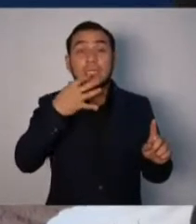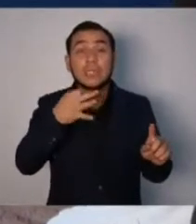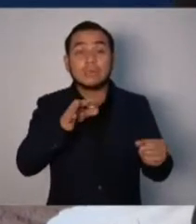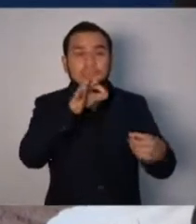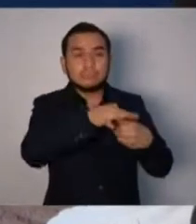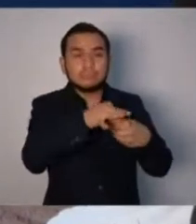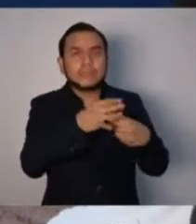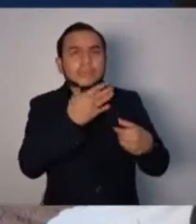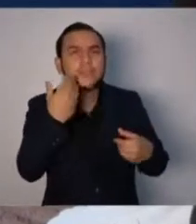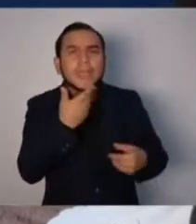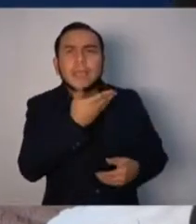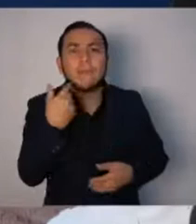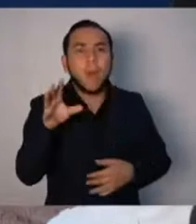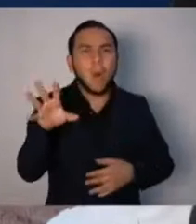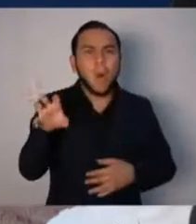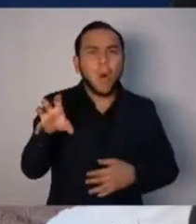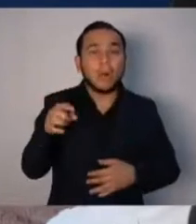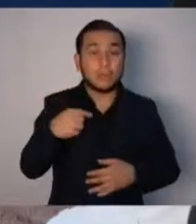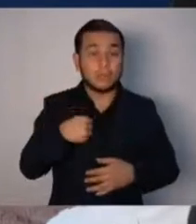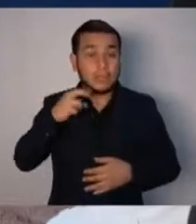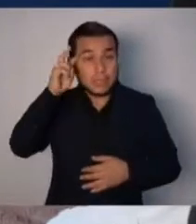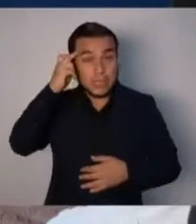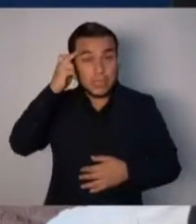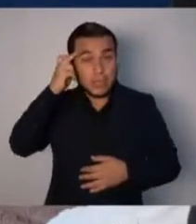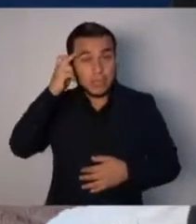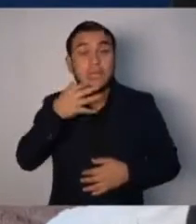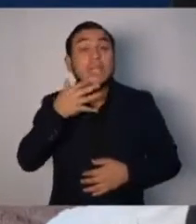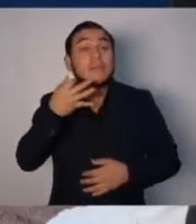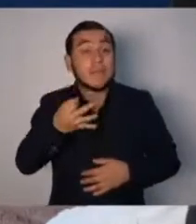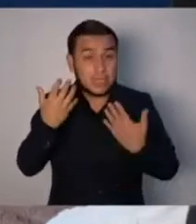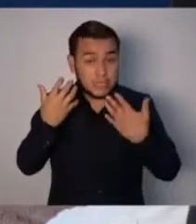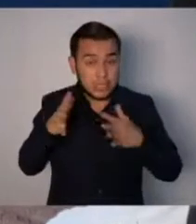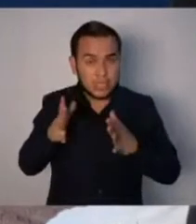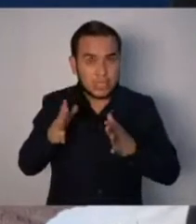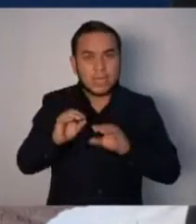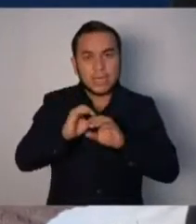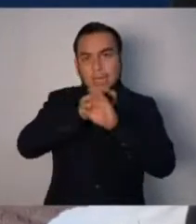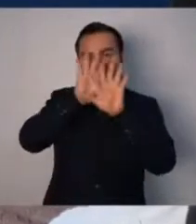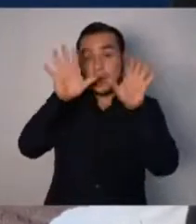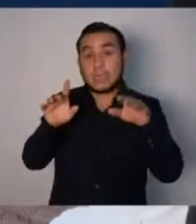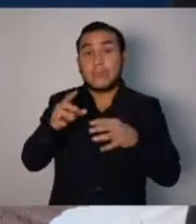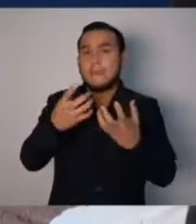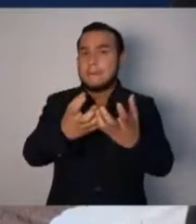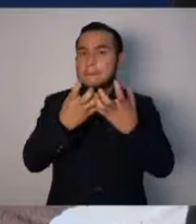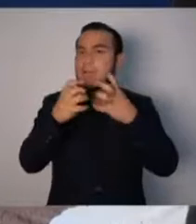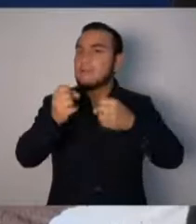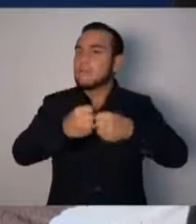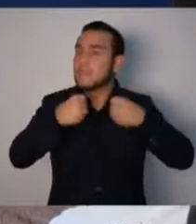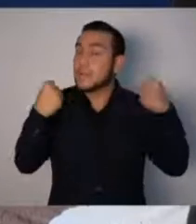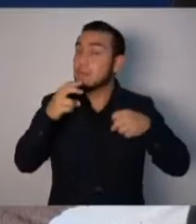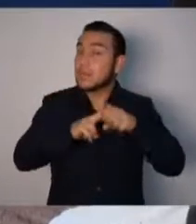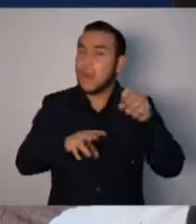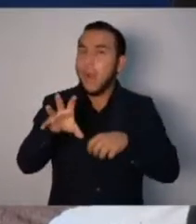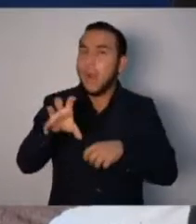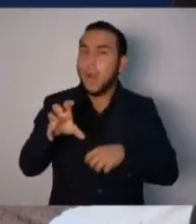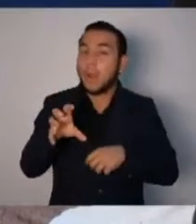solo para robar y no digo por decirlo ya está en los casos de los cientos de millones de dólares robados por sánchez cerén